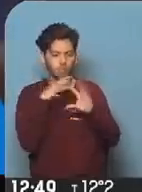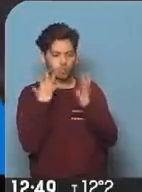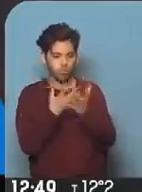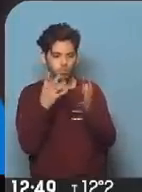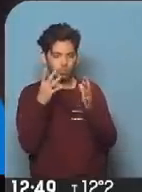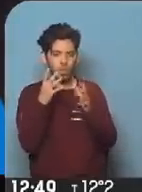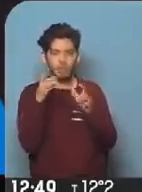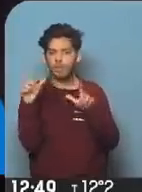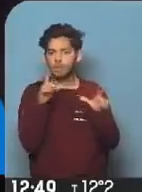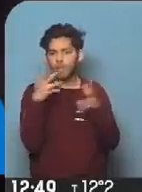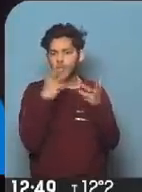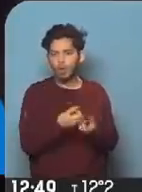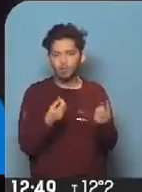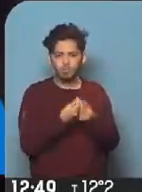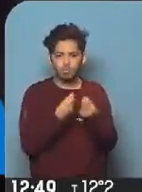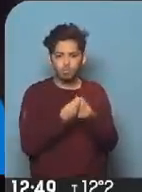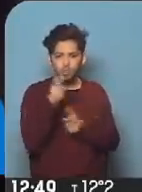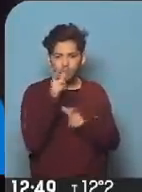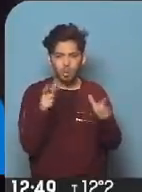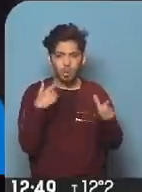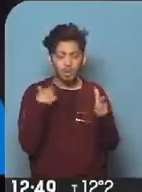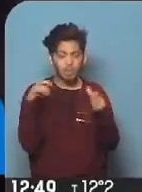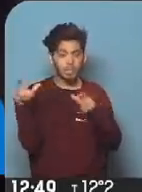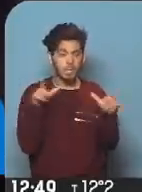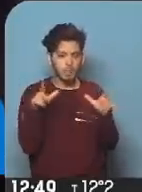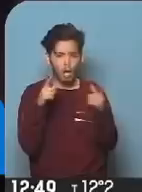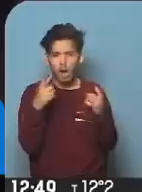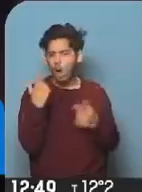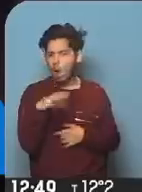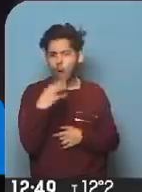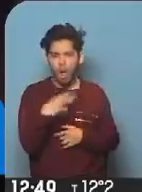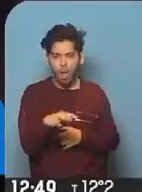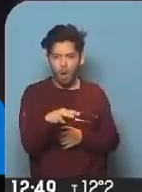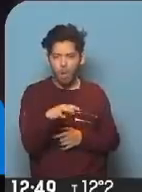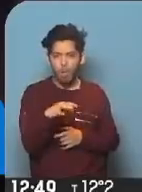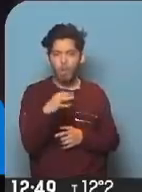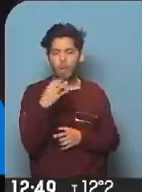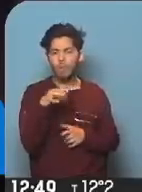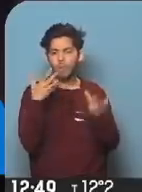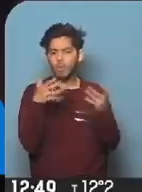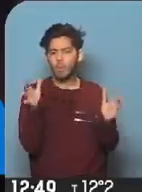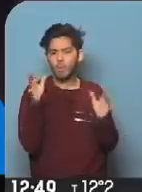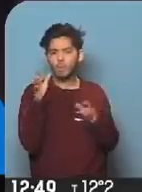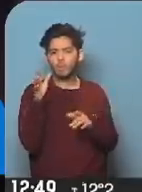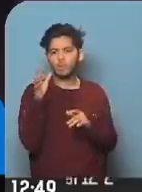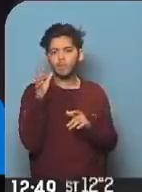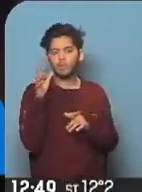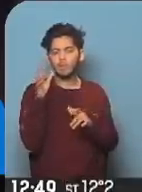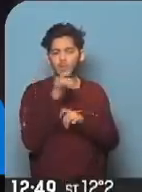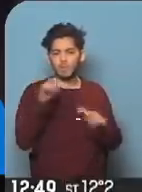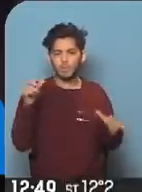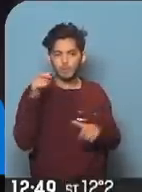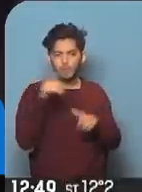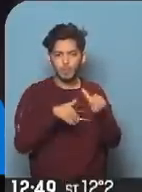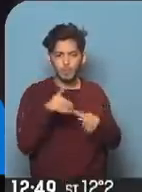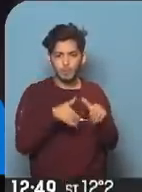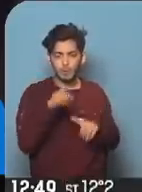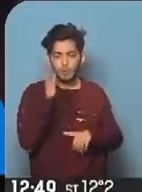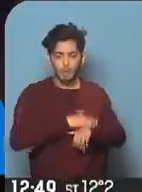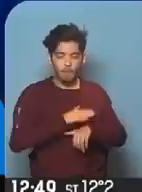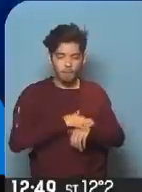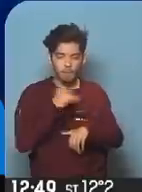televisión ayuda a los candidatos. Sí. Y la televisión es obligatoria, el medio obligatorio público de transmisión de la propaganda electoral. Los que más tiempo de